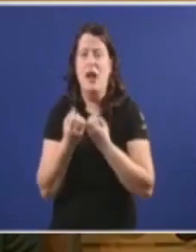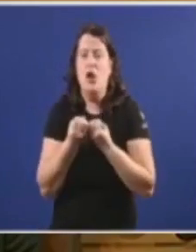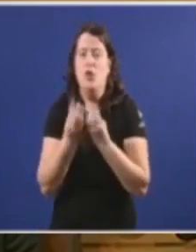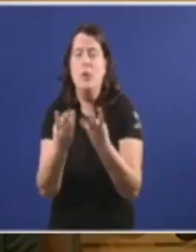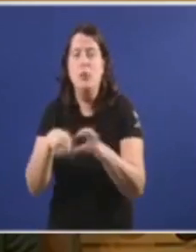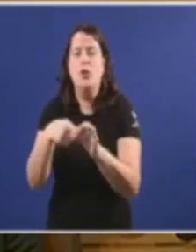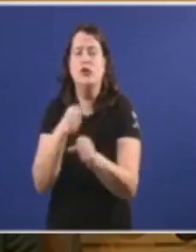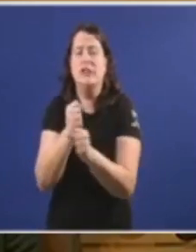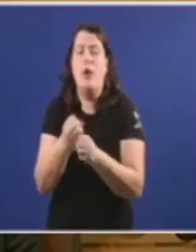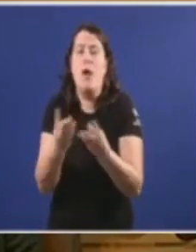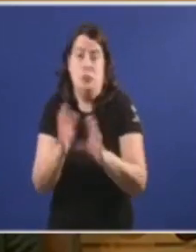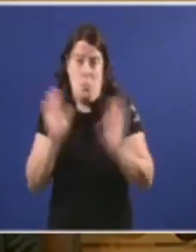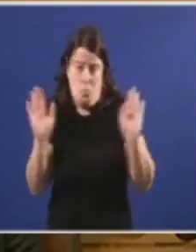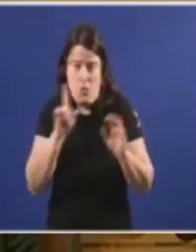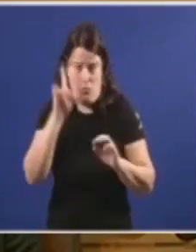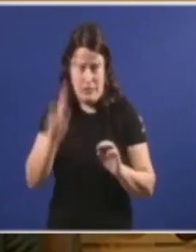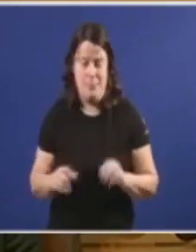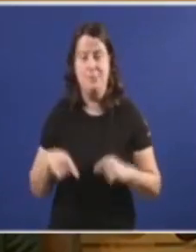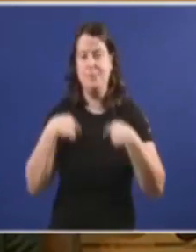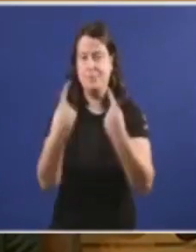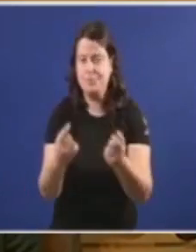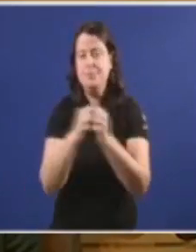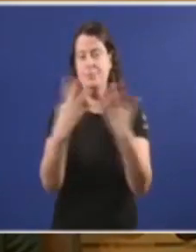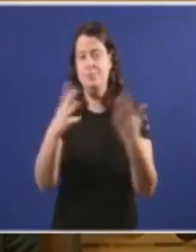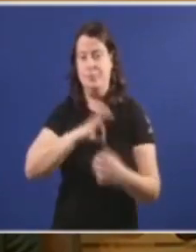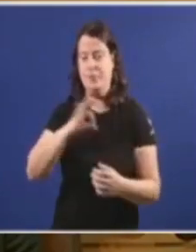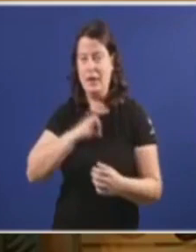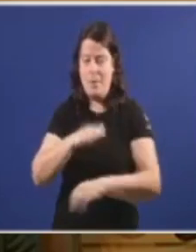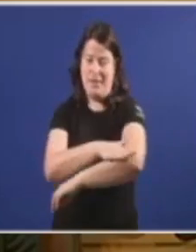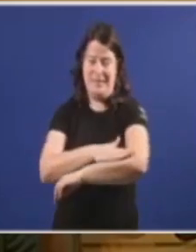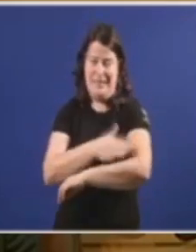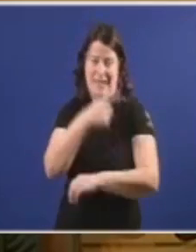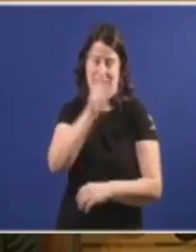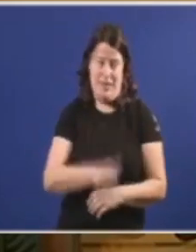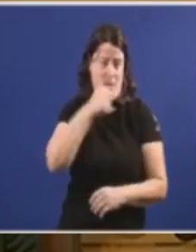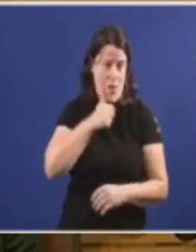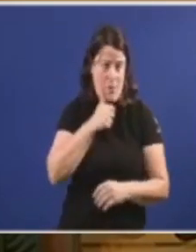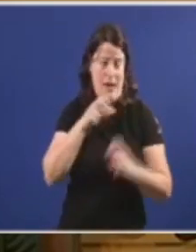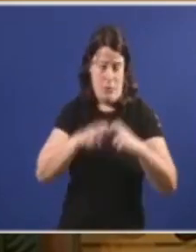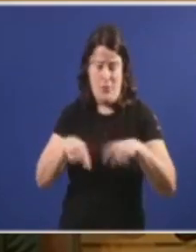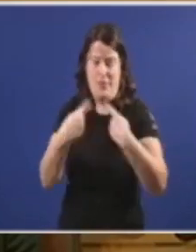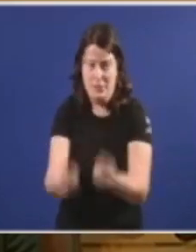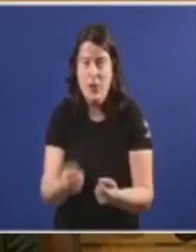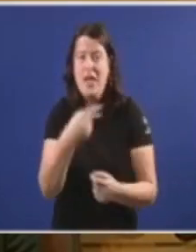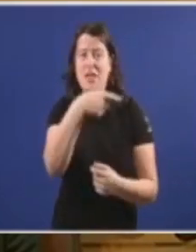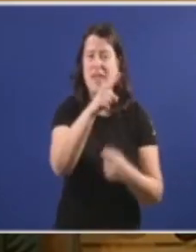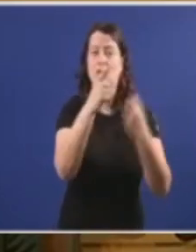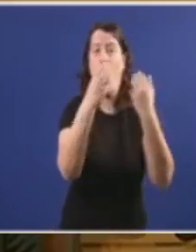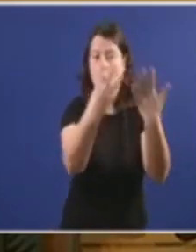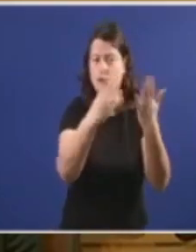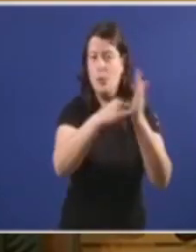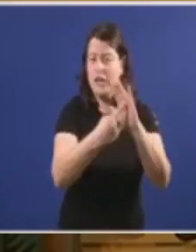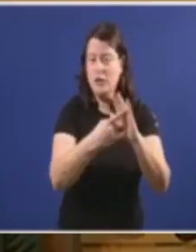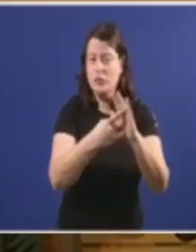emprego. O 29 de xaneiro, tralo encontro co presidente do Estado, os 108 proxectos pasan a 5 que